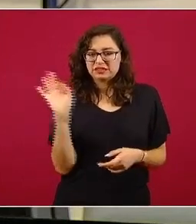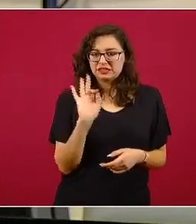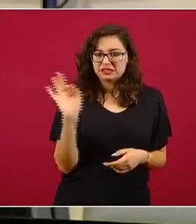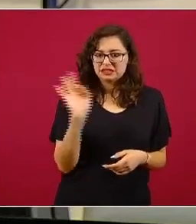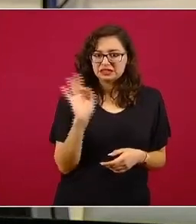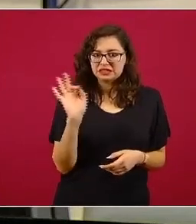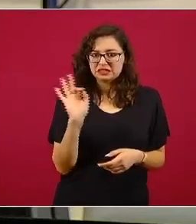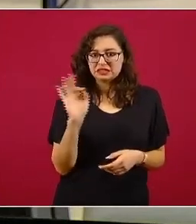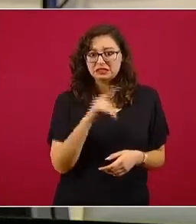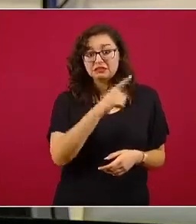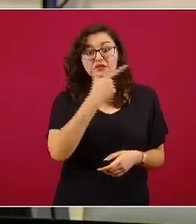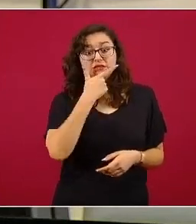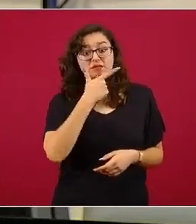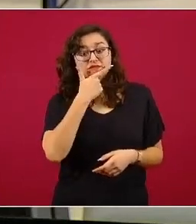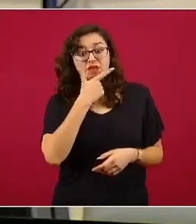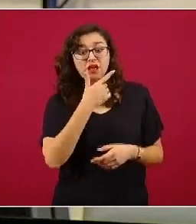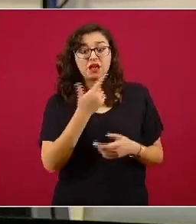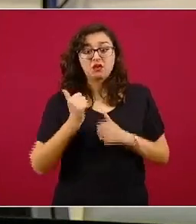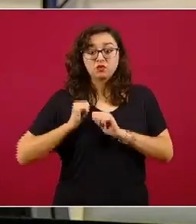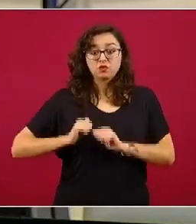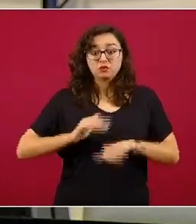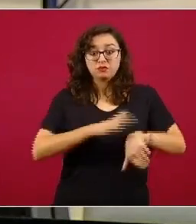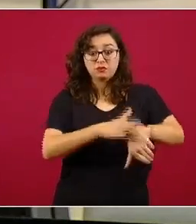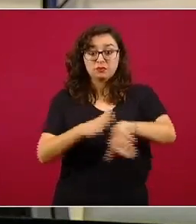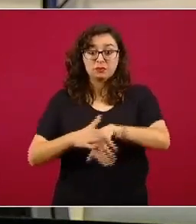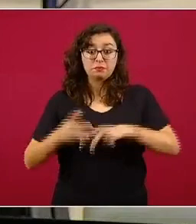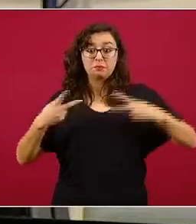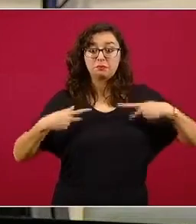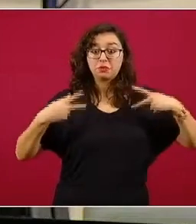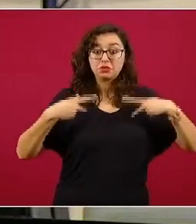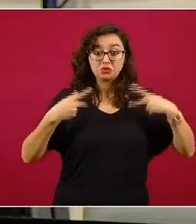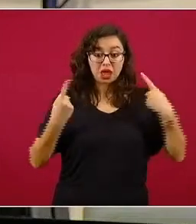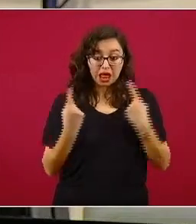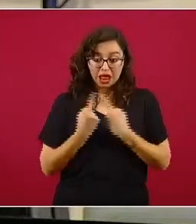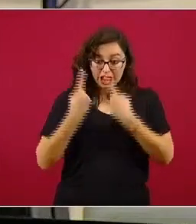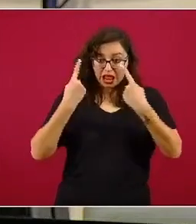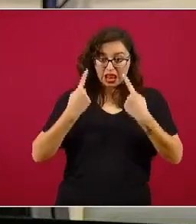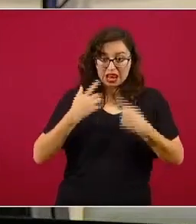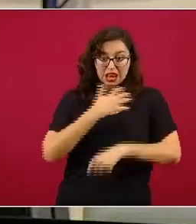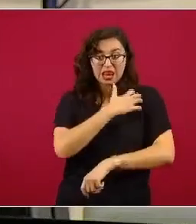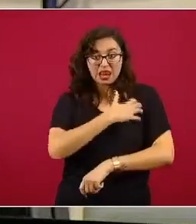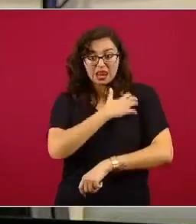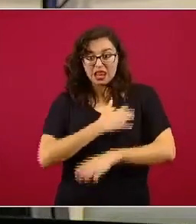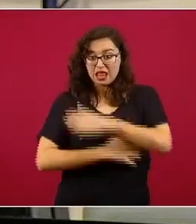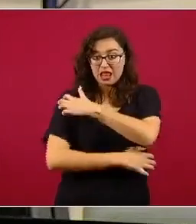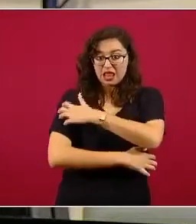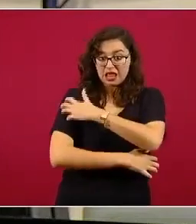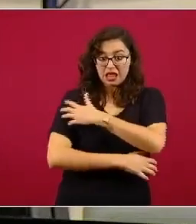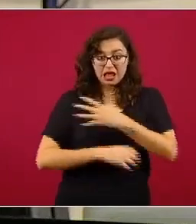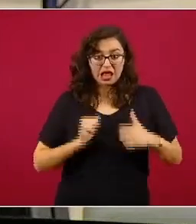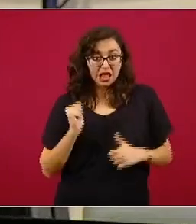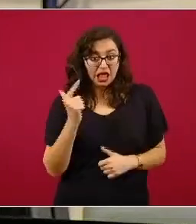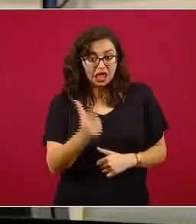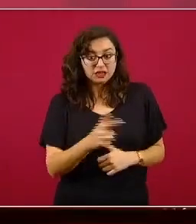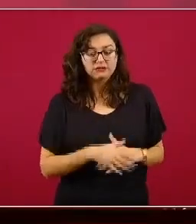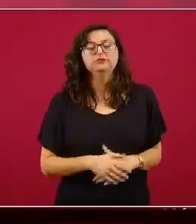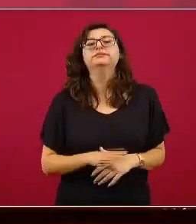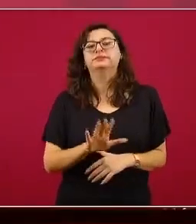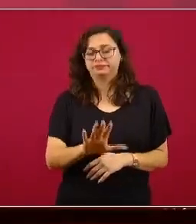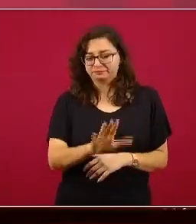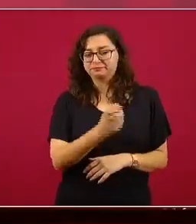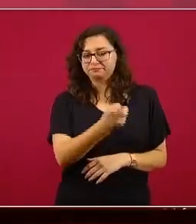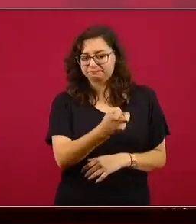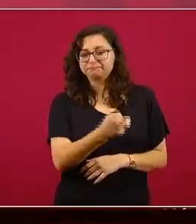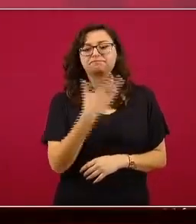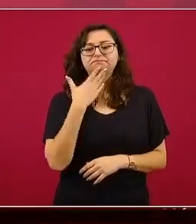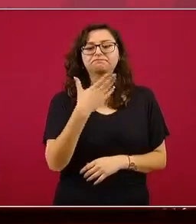por parte de las autoridades del Reino Unido que la gente que tiene alergias a algo, no sabemos exactamente cuál. Es correcto, lo comentábamos ayer, creo que Gracias.